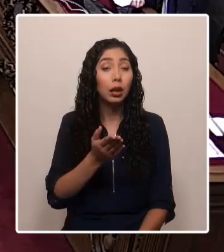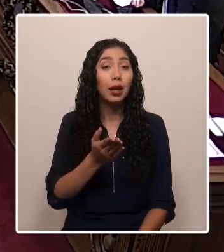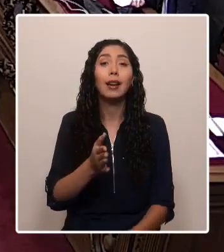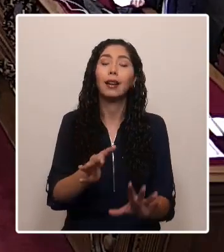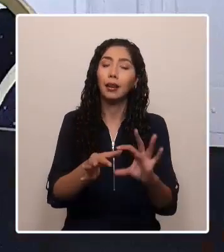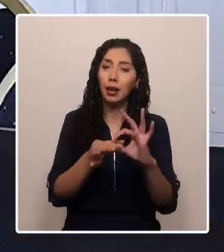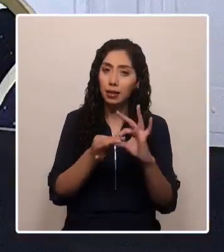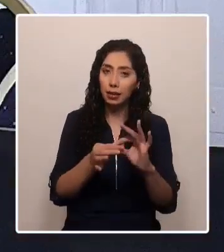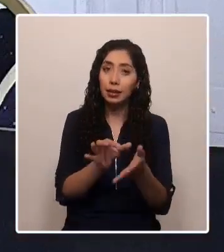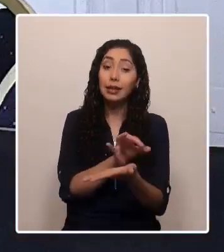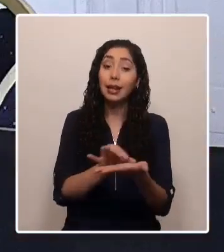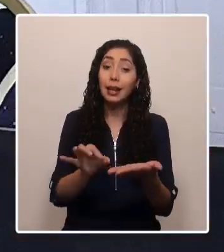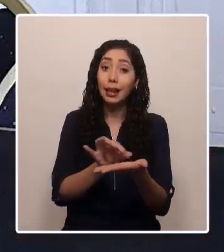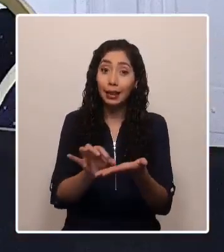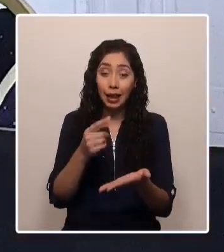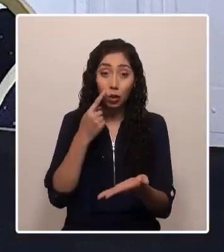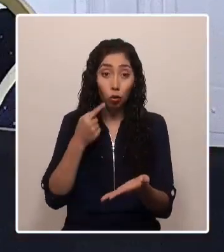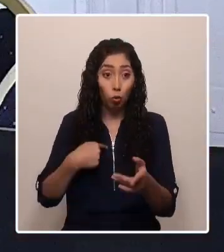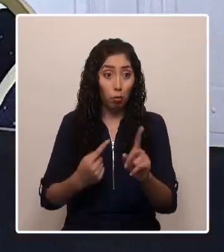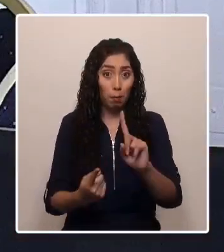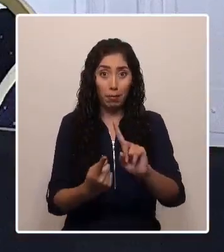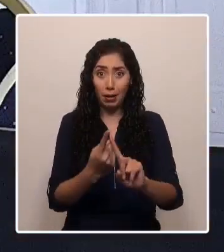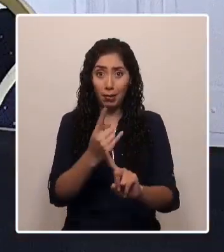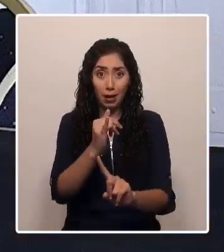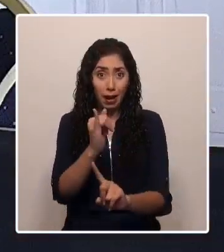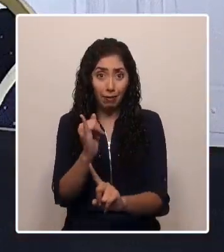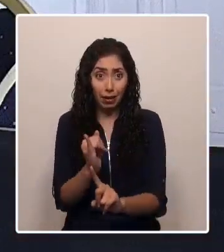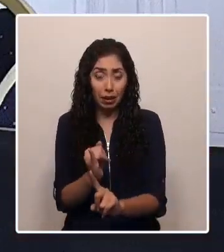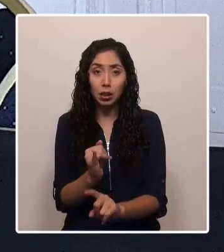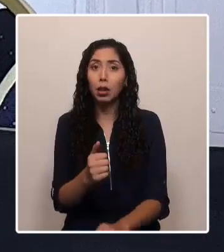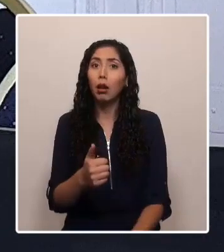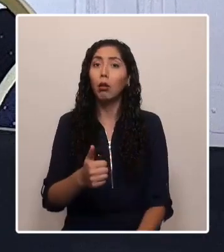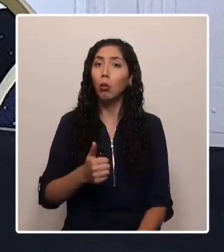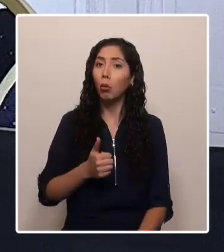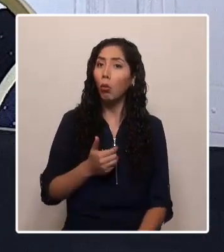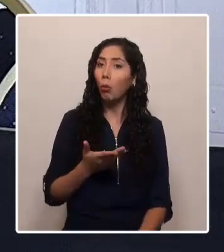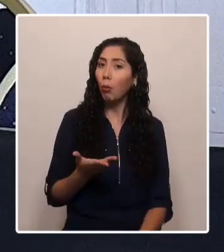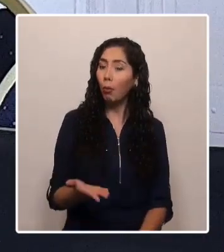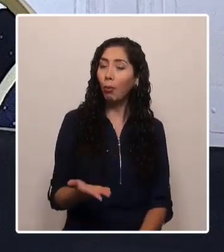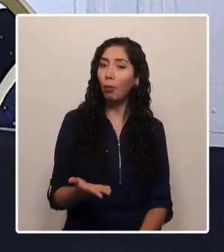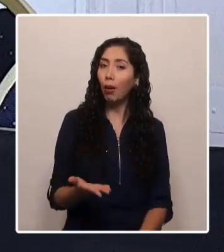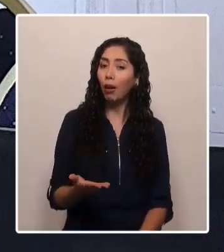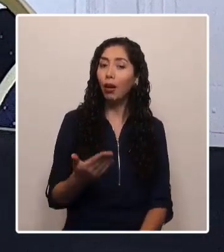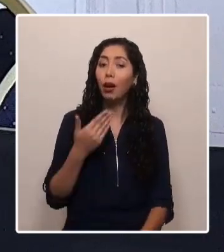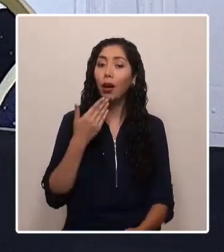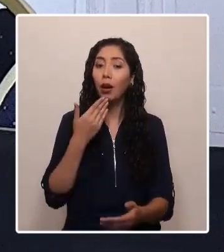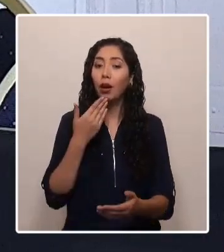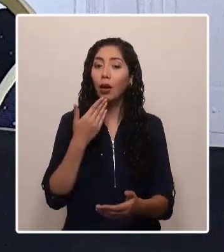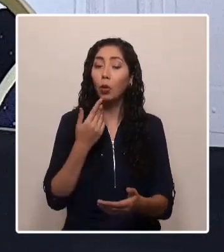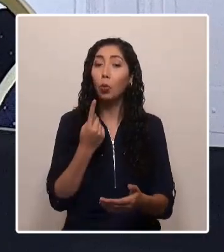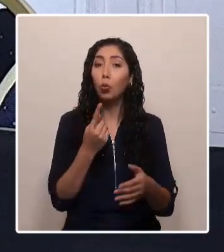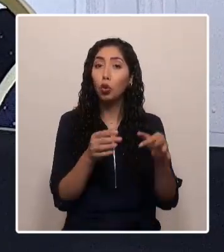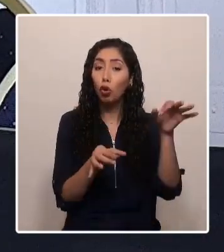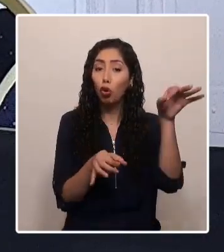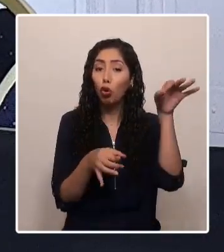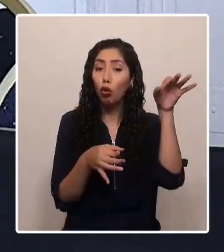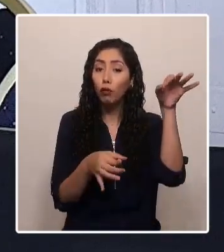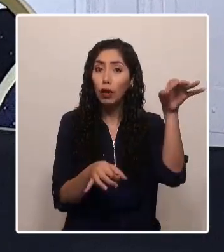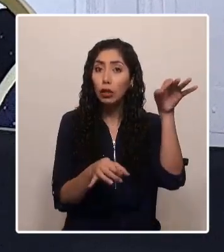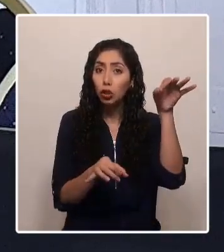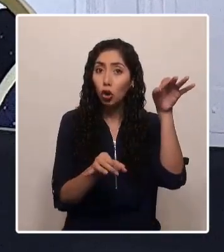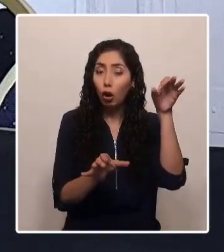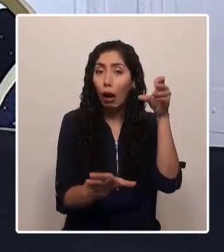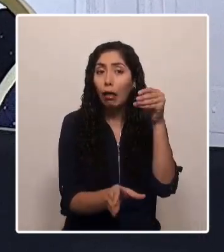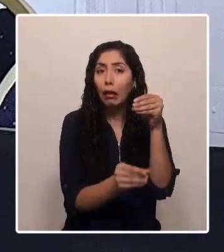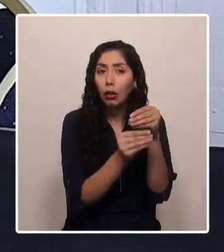Gracias, secretario. Esta es la primera vez que se aplica el criterio de no incluir un oficio dentro de la cuenta.